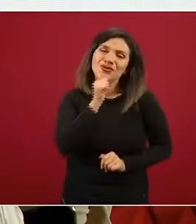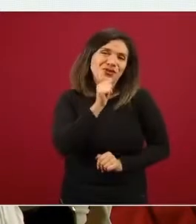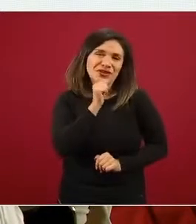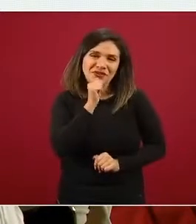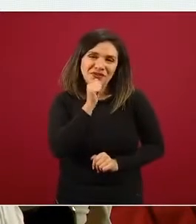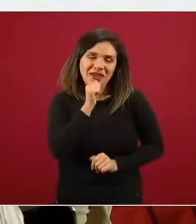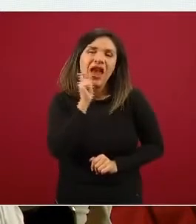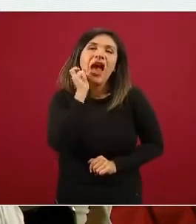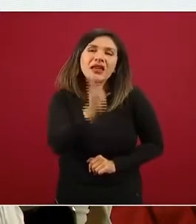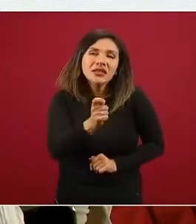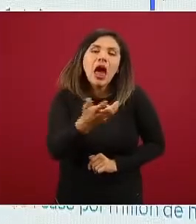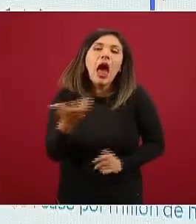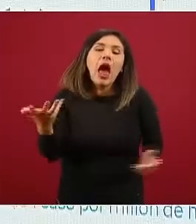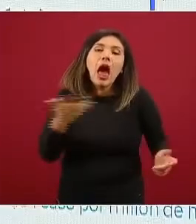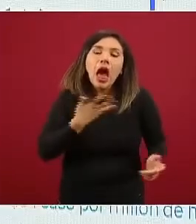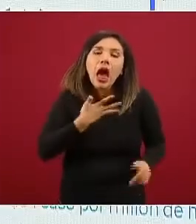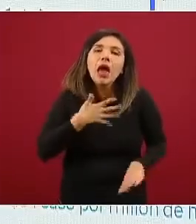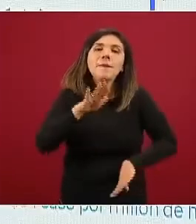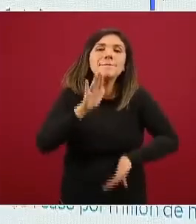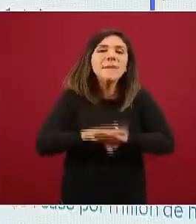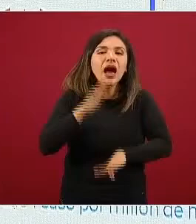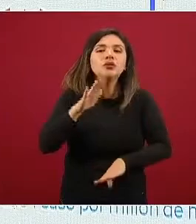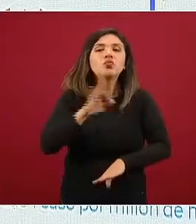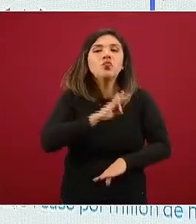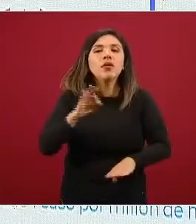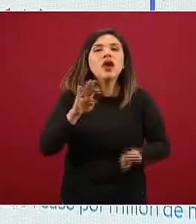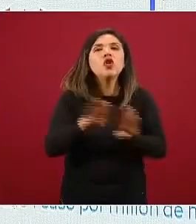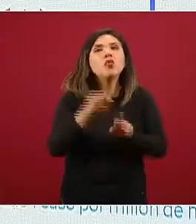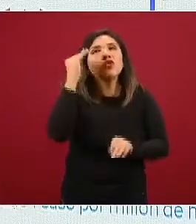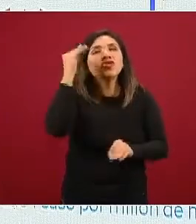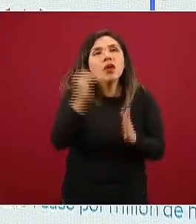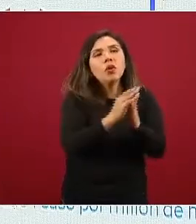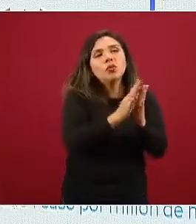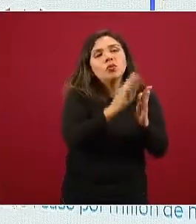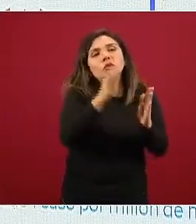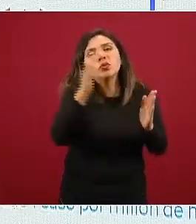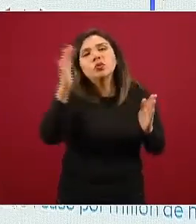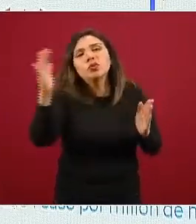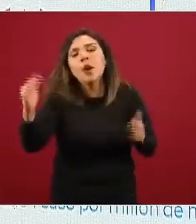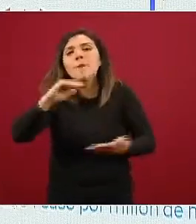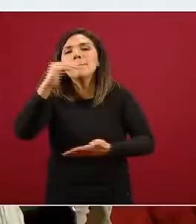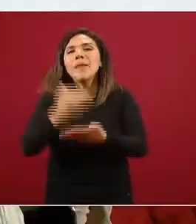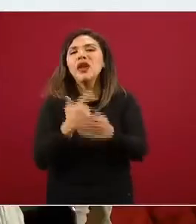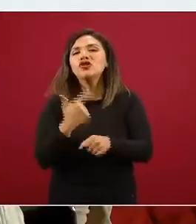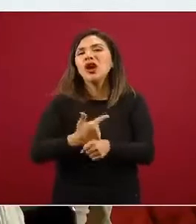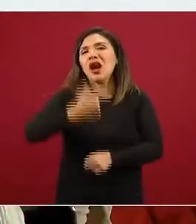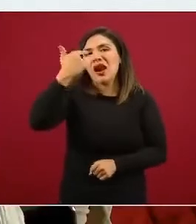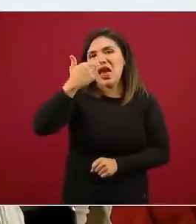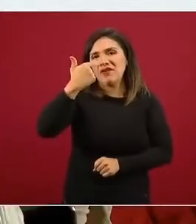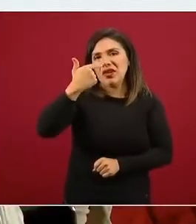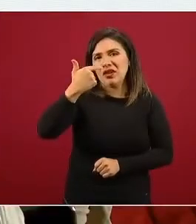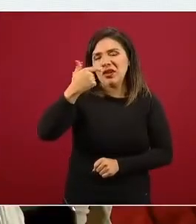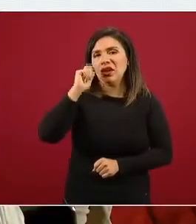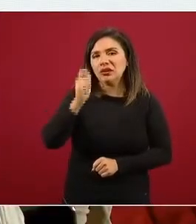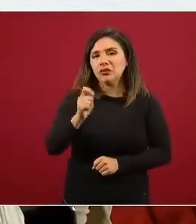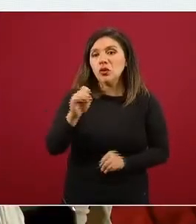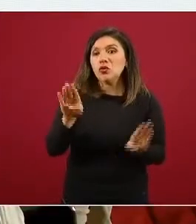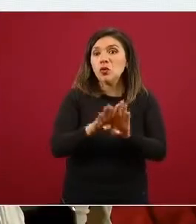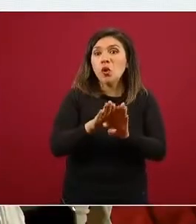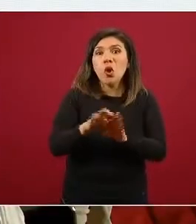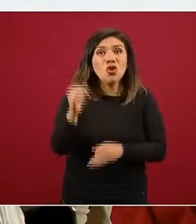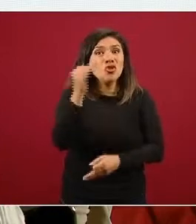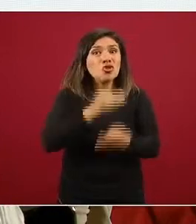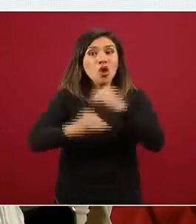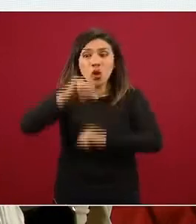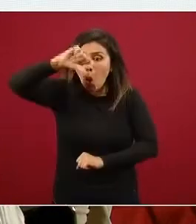decir es que se logra diferir el riesgo, como se conoce técnicamente. ¿Qué quiere decir diferir el riesgo? Que en lugar de que todo el